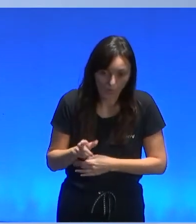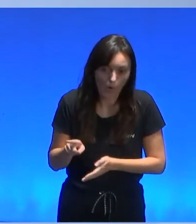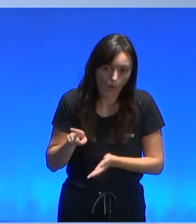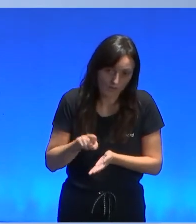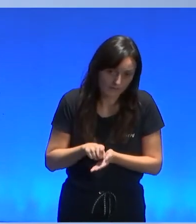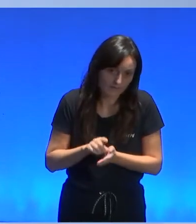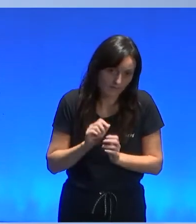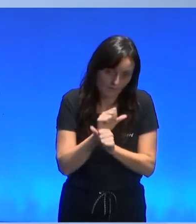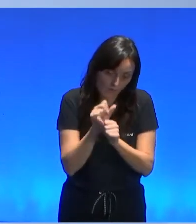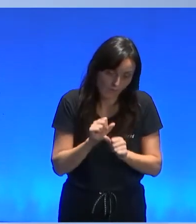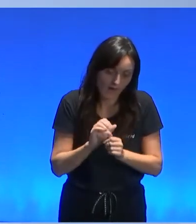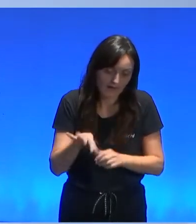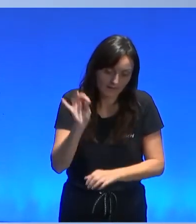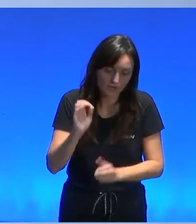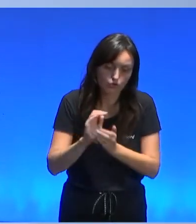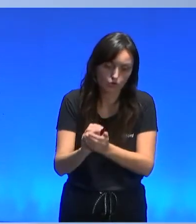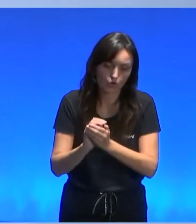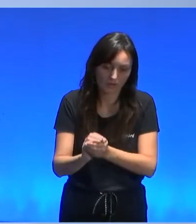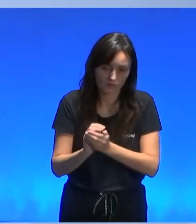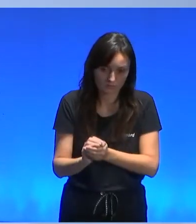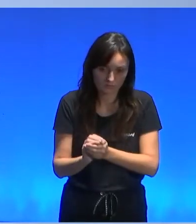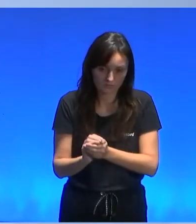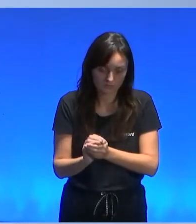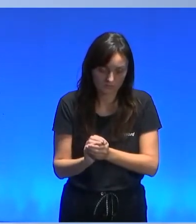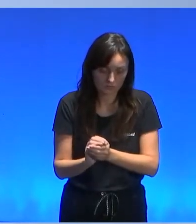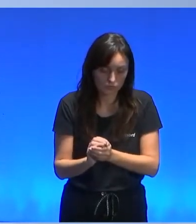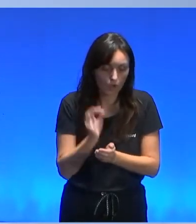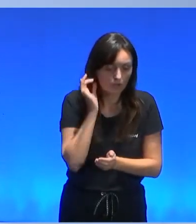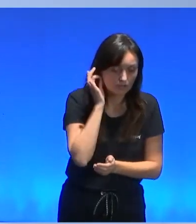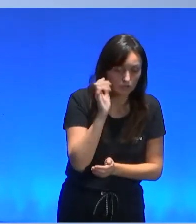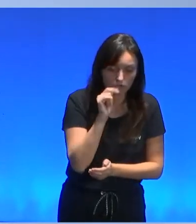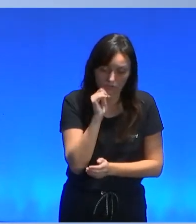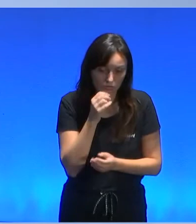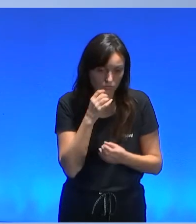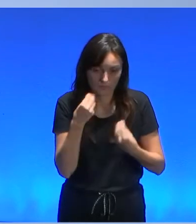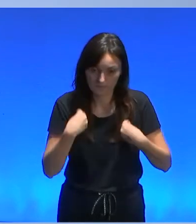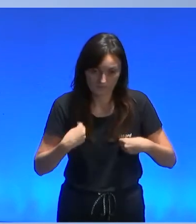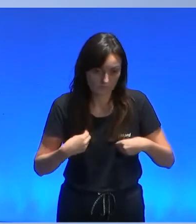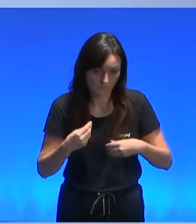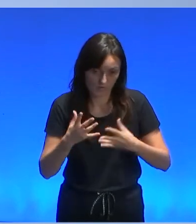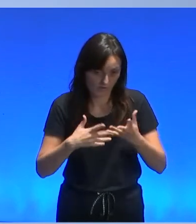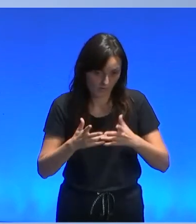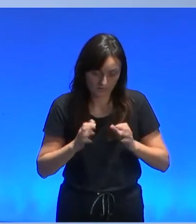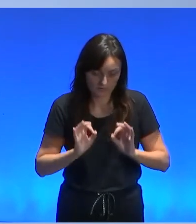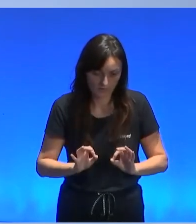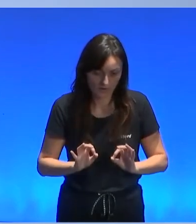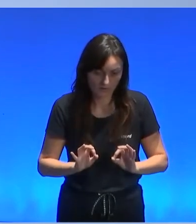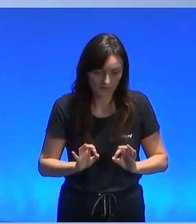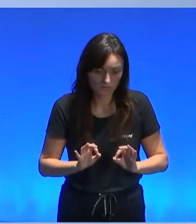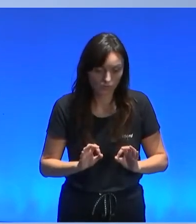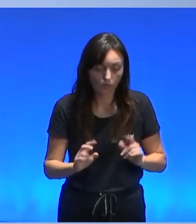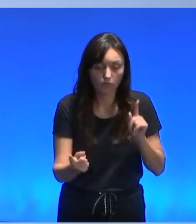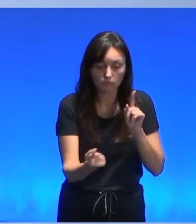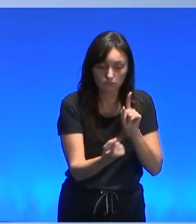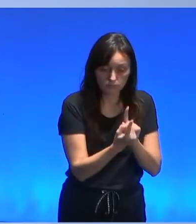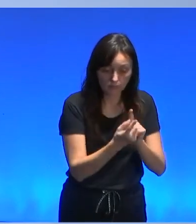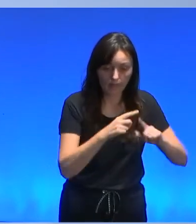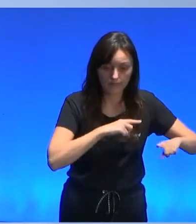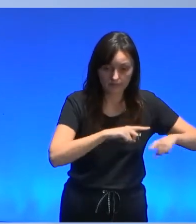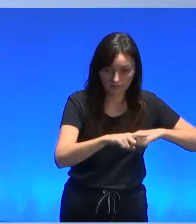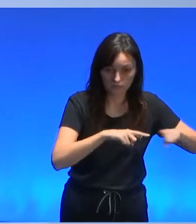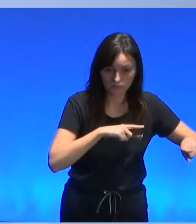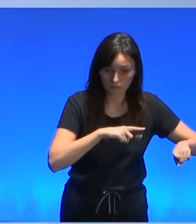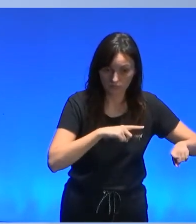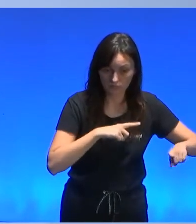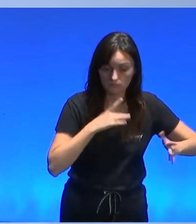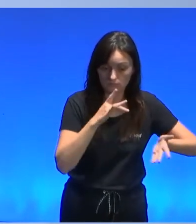por sorteo, igual número de niñas y niñas que se encuentran con el director de la escuela